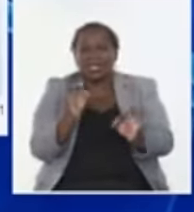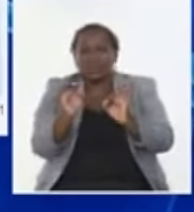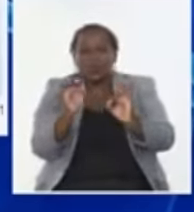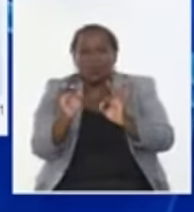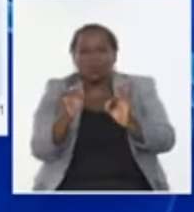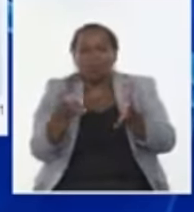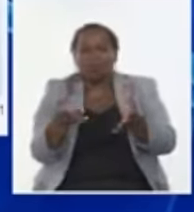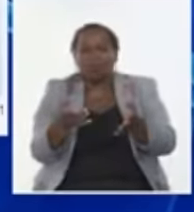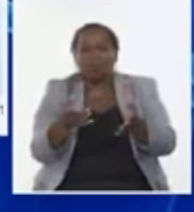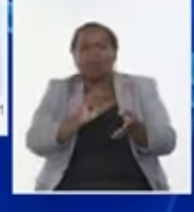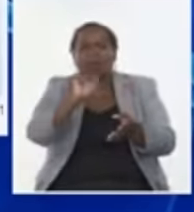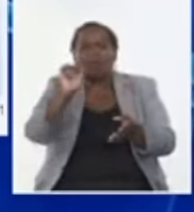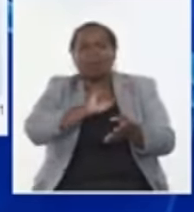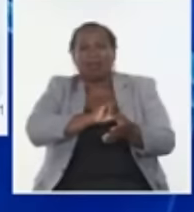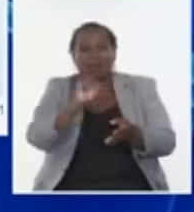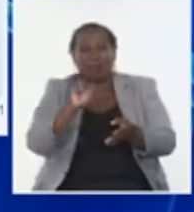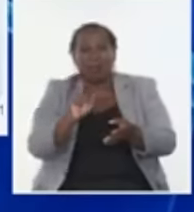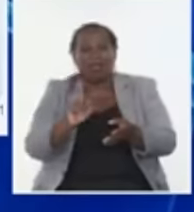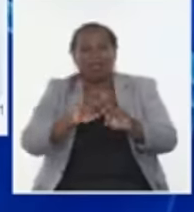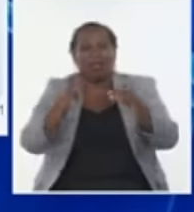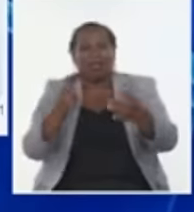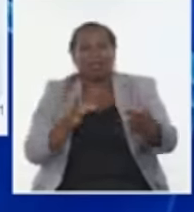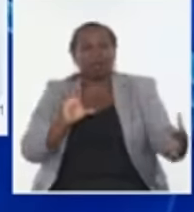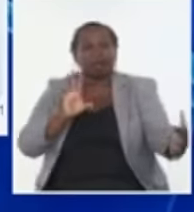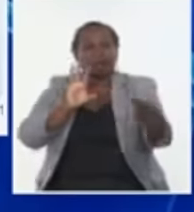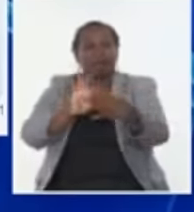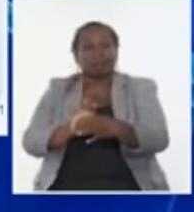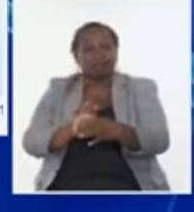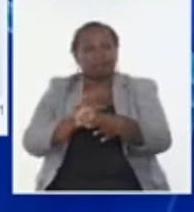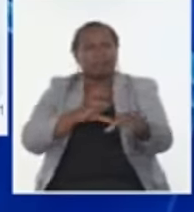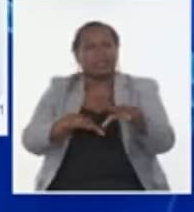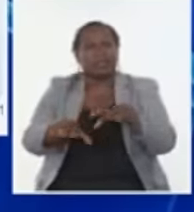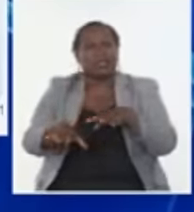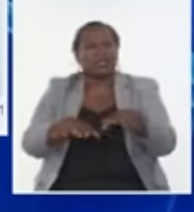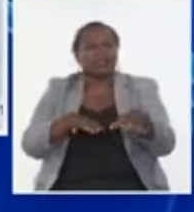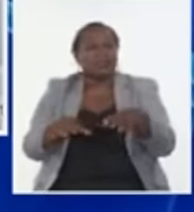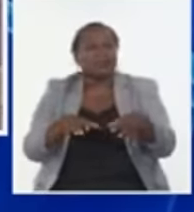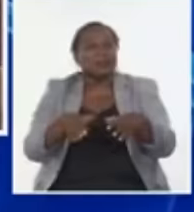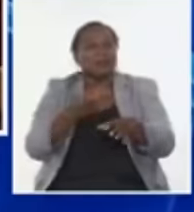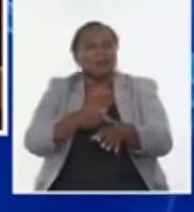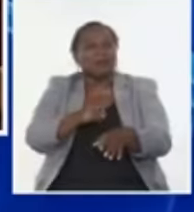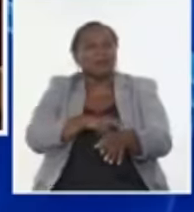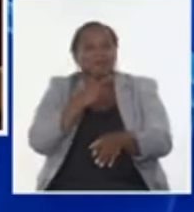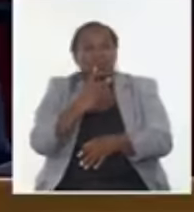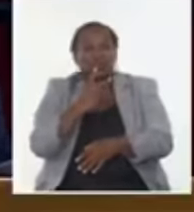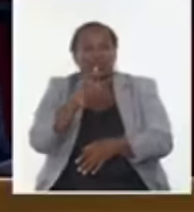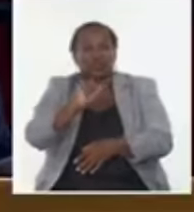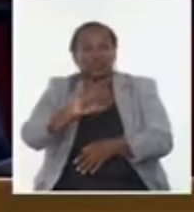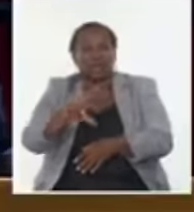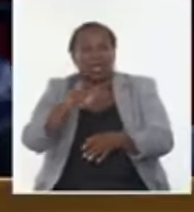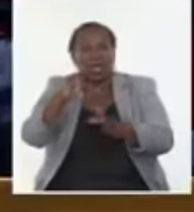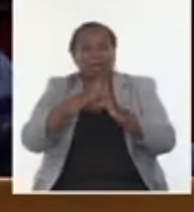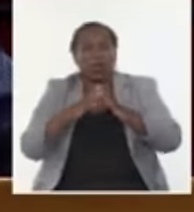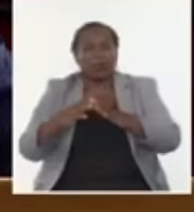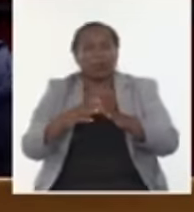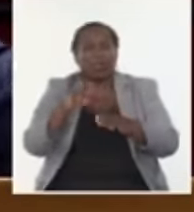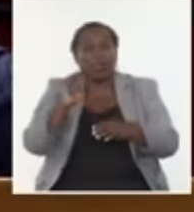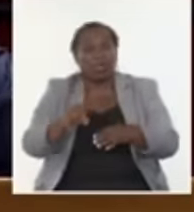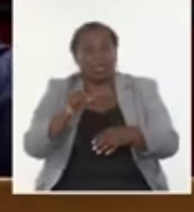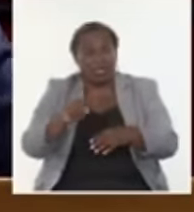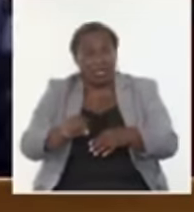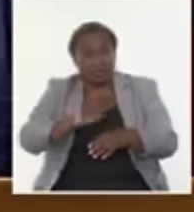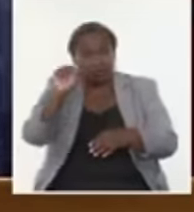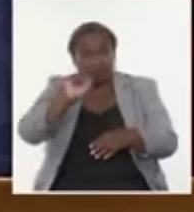Alcanzar una mayor integralidad y coordinación de las actividades de prevención y atención social en la comunidad. Esta batalla se gana en la